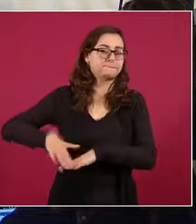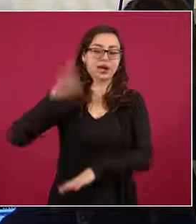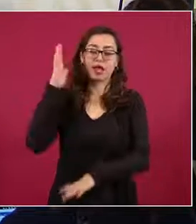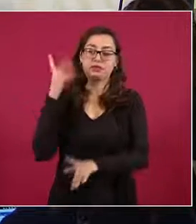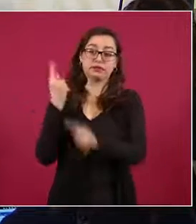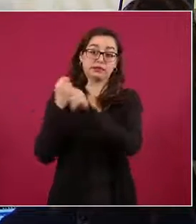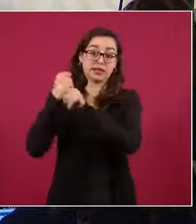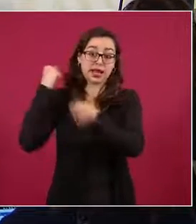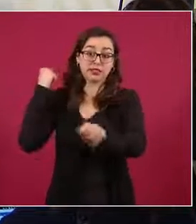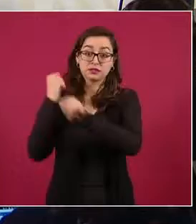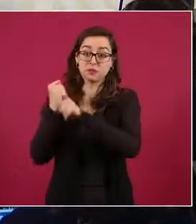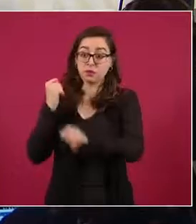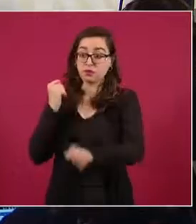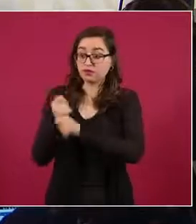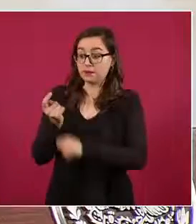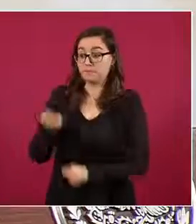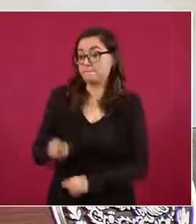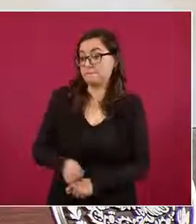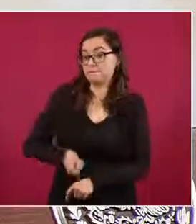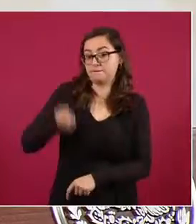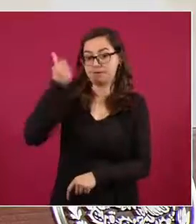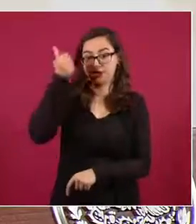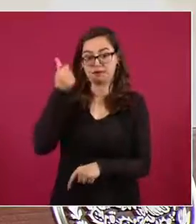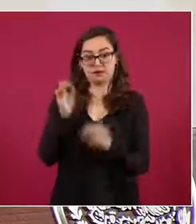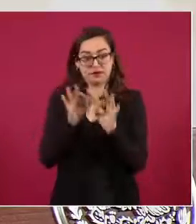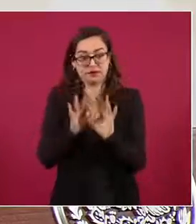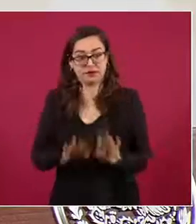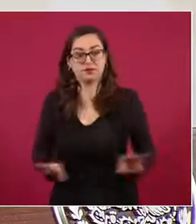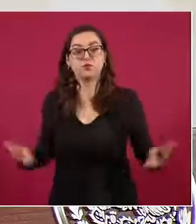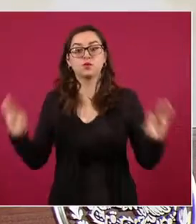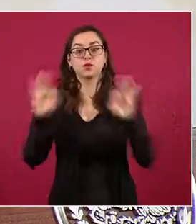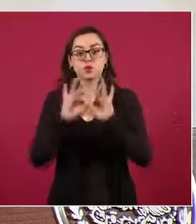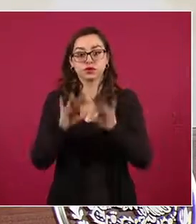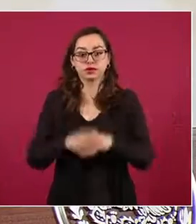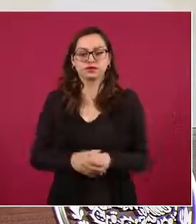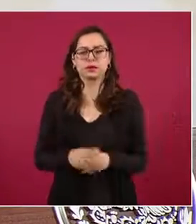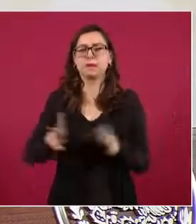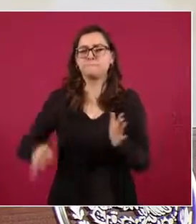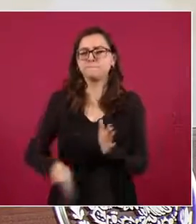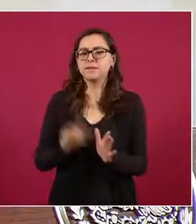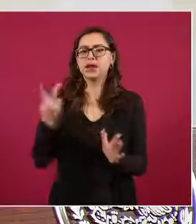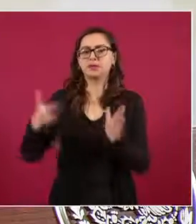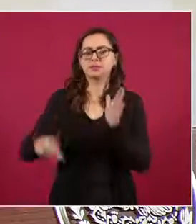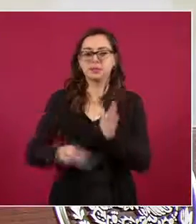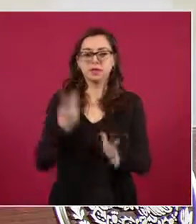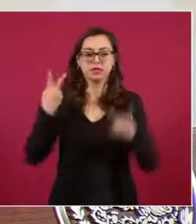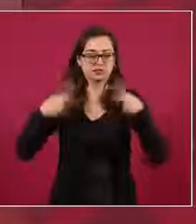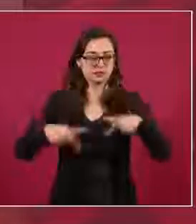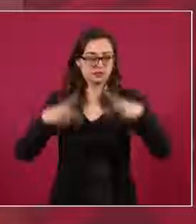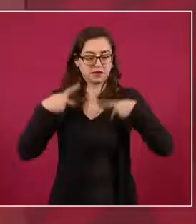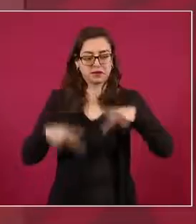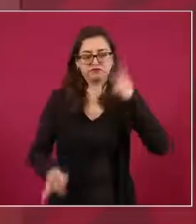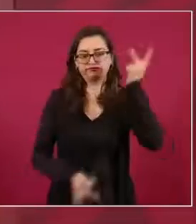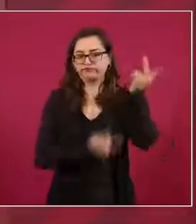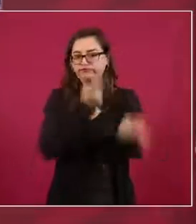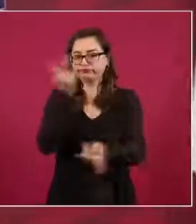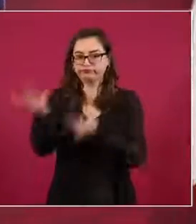muy importante. En todas las consultas que se hacen, la mayoría de la